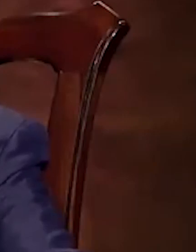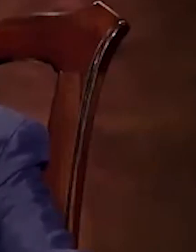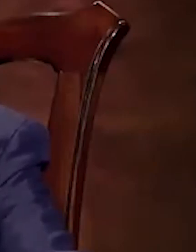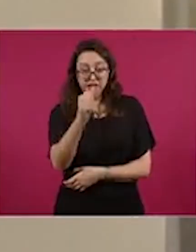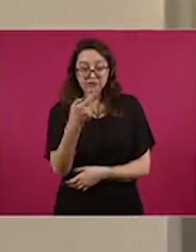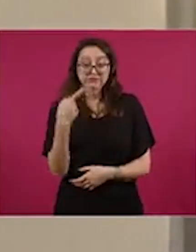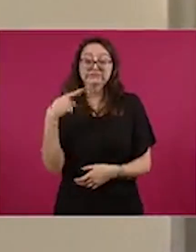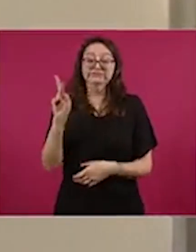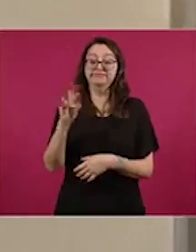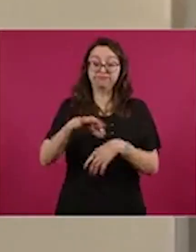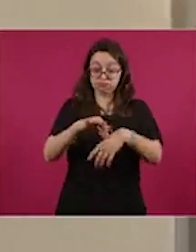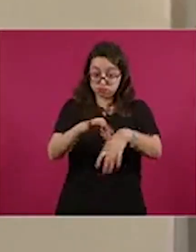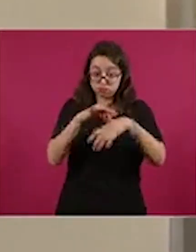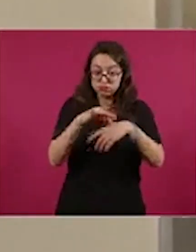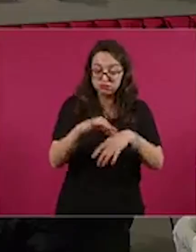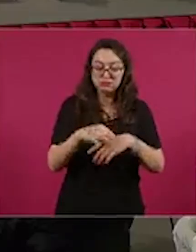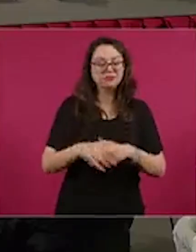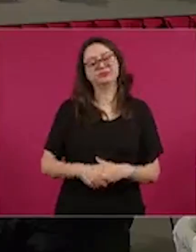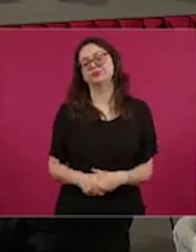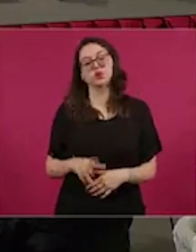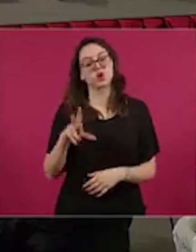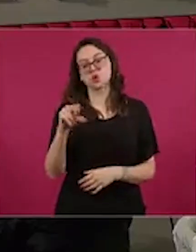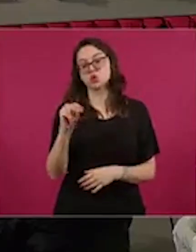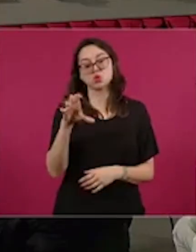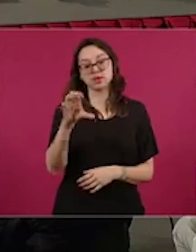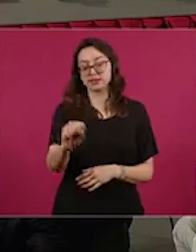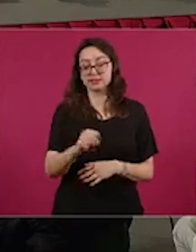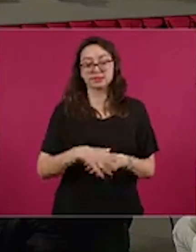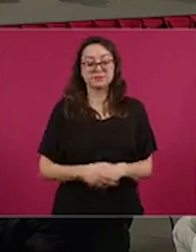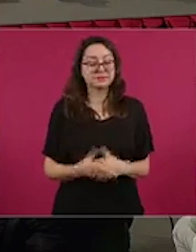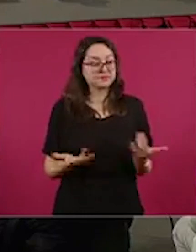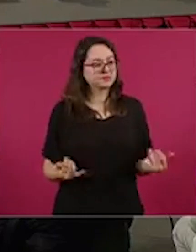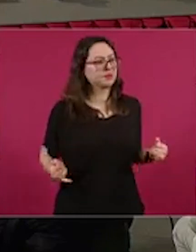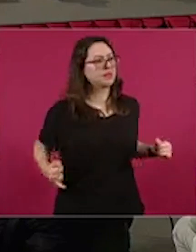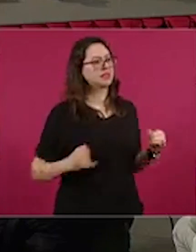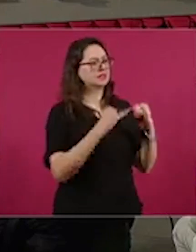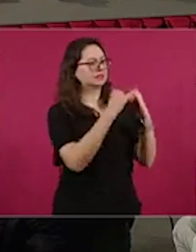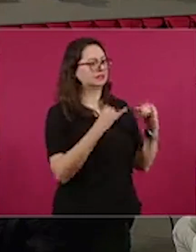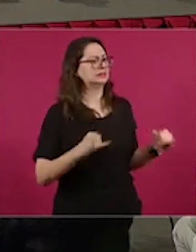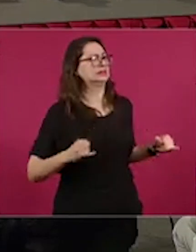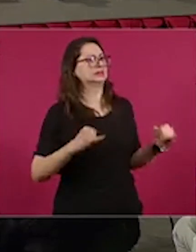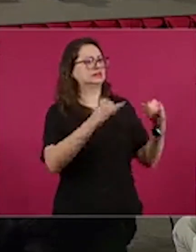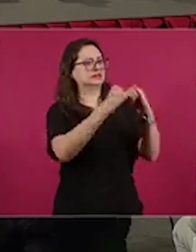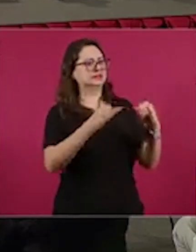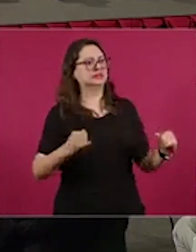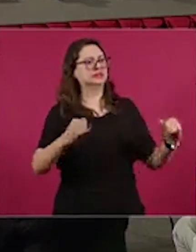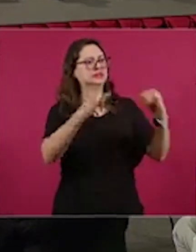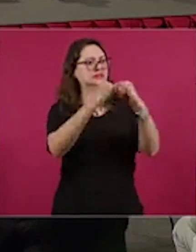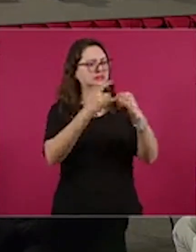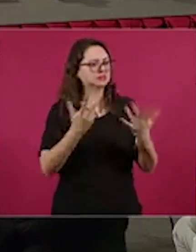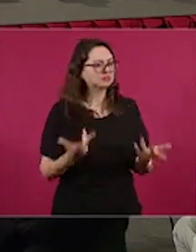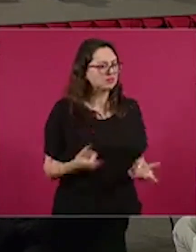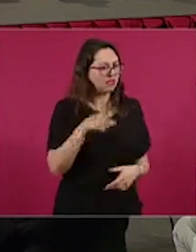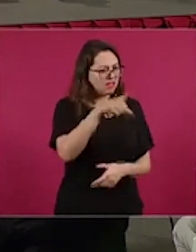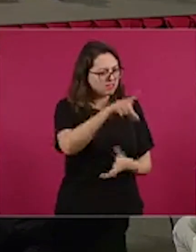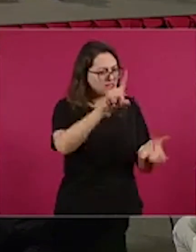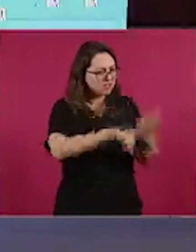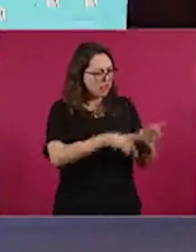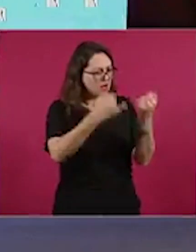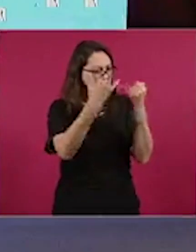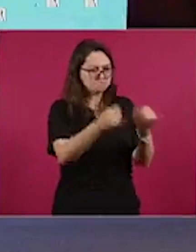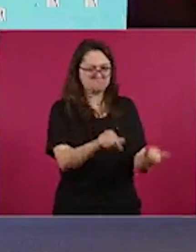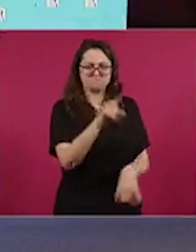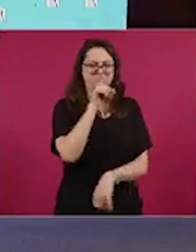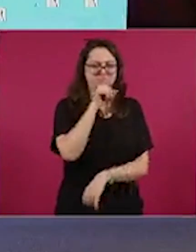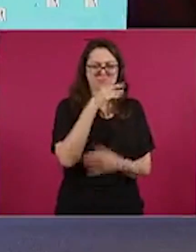a la corrupción. No obstante, el argumento del gobierno federal es el ahorro económico y la eliminación de la duplicidad de